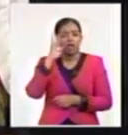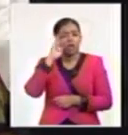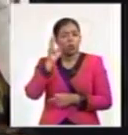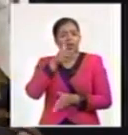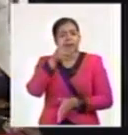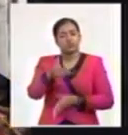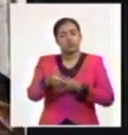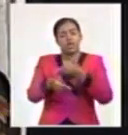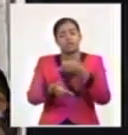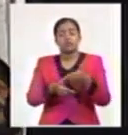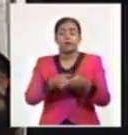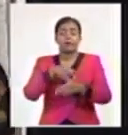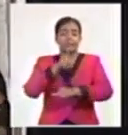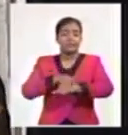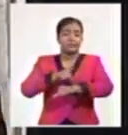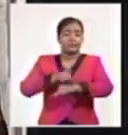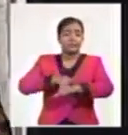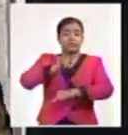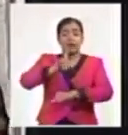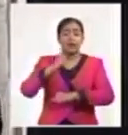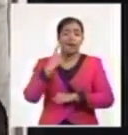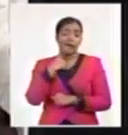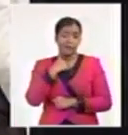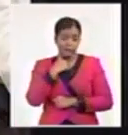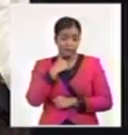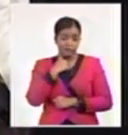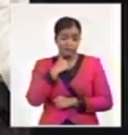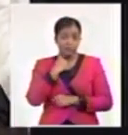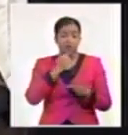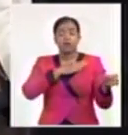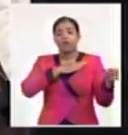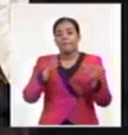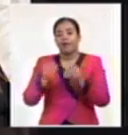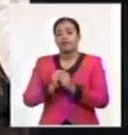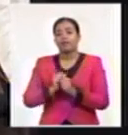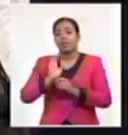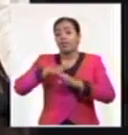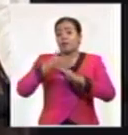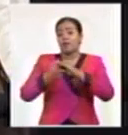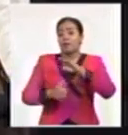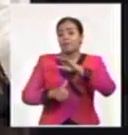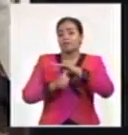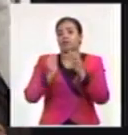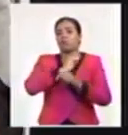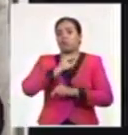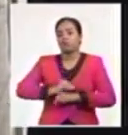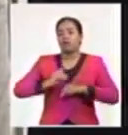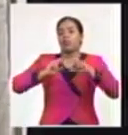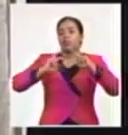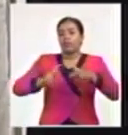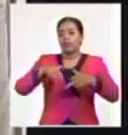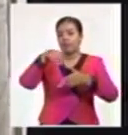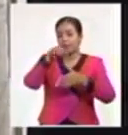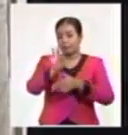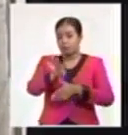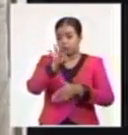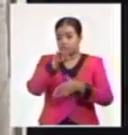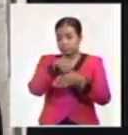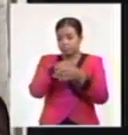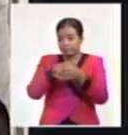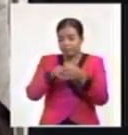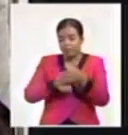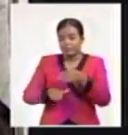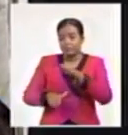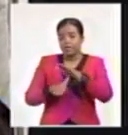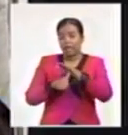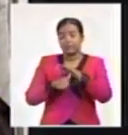6 años, hubo de por medio además una reelección del entonces presidente Juan Manuel Santos. O sea, con esto estoy diciendo que